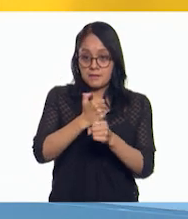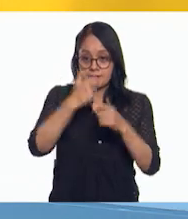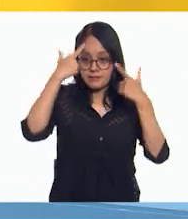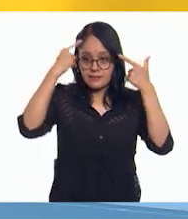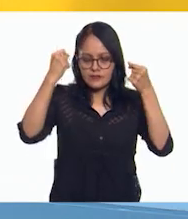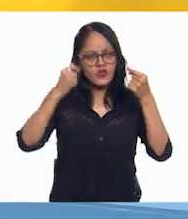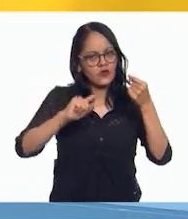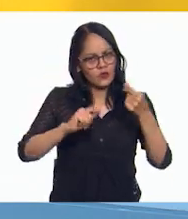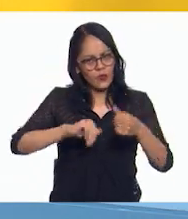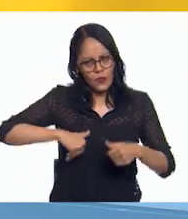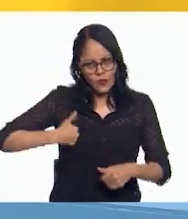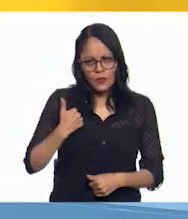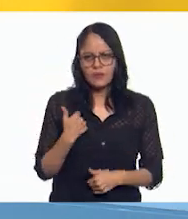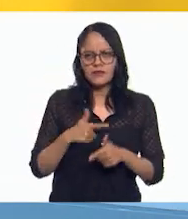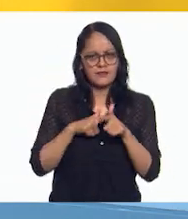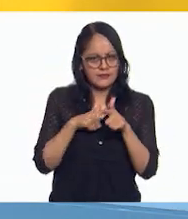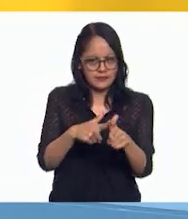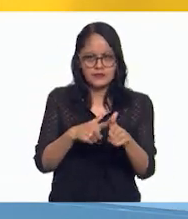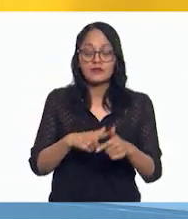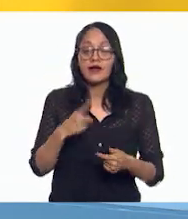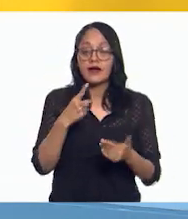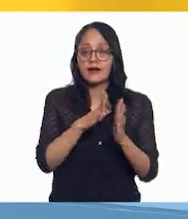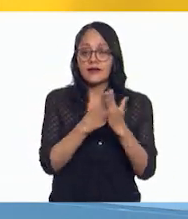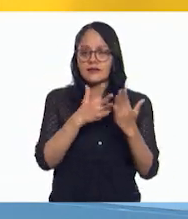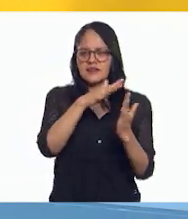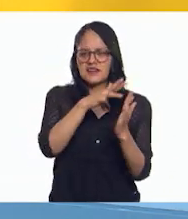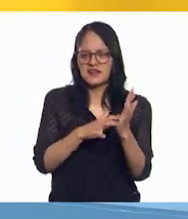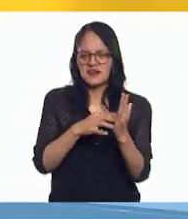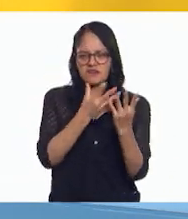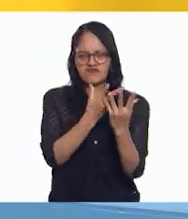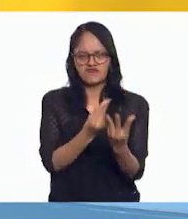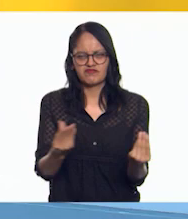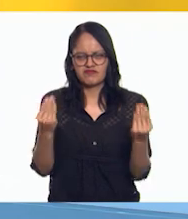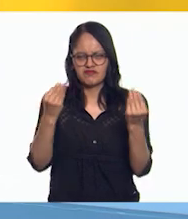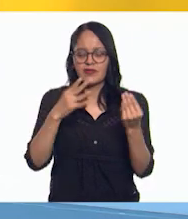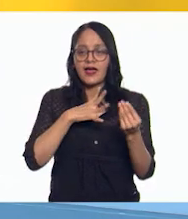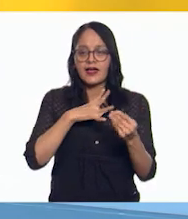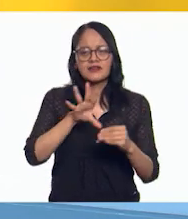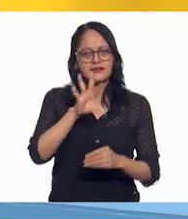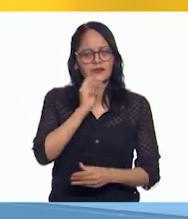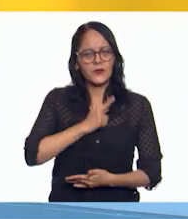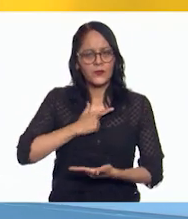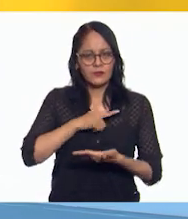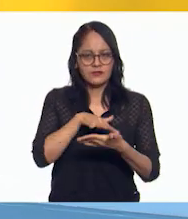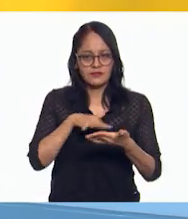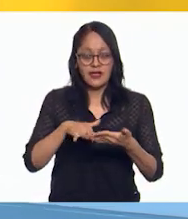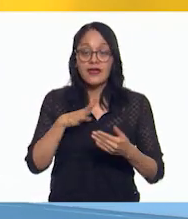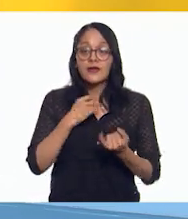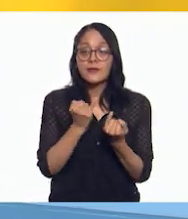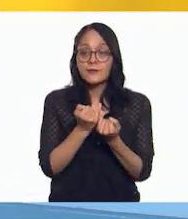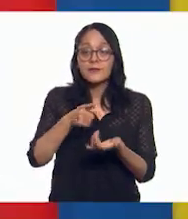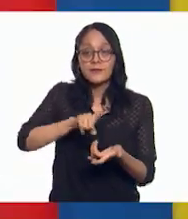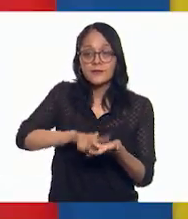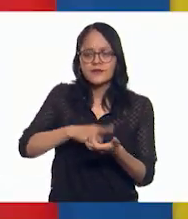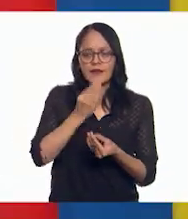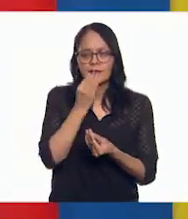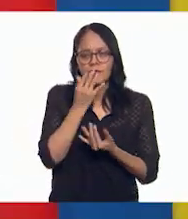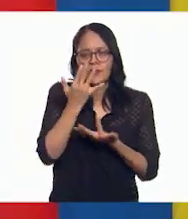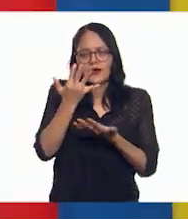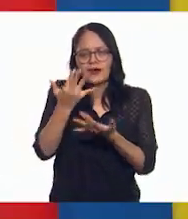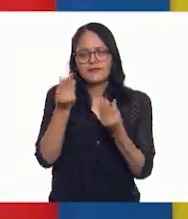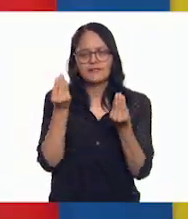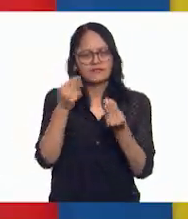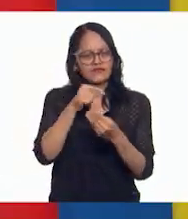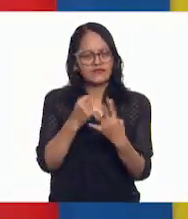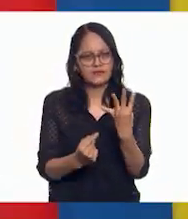pues incluyen una variedad increíble de textos que vale la pena leer, entre ellos múltiples poemas. Gaby, me surgió